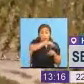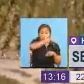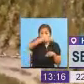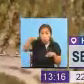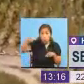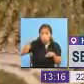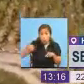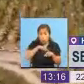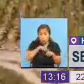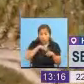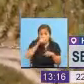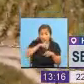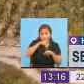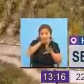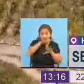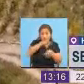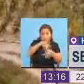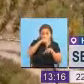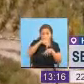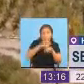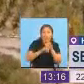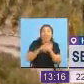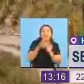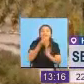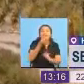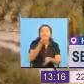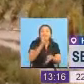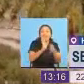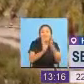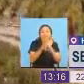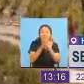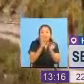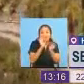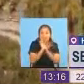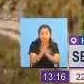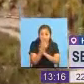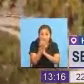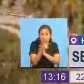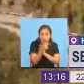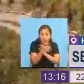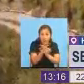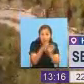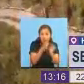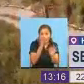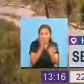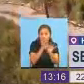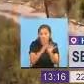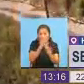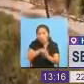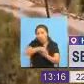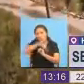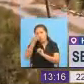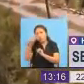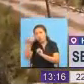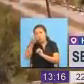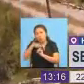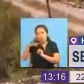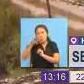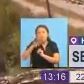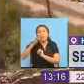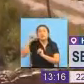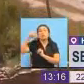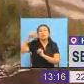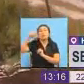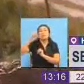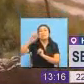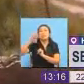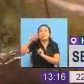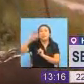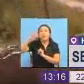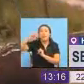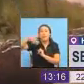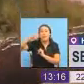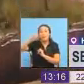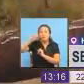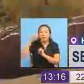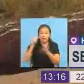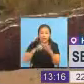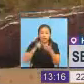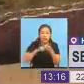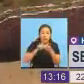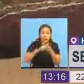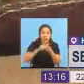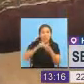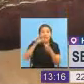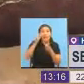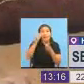el viñedo de acá de La Colorada, y tenemos otras 2,5 hectáreas en el viñedo de Moya. Los varietales son